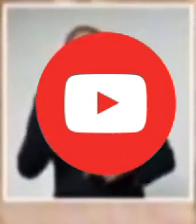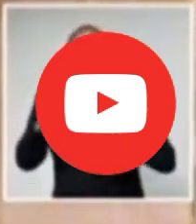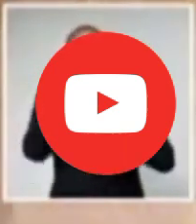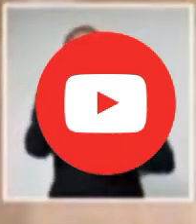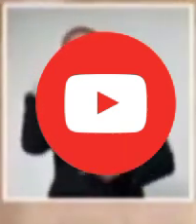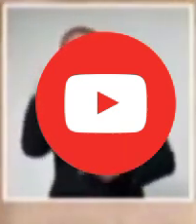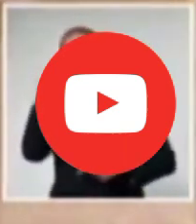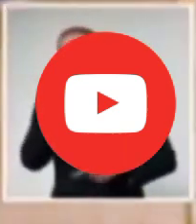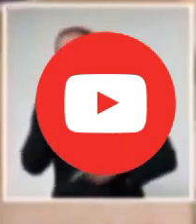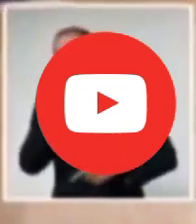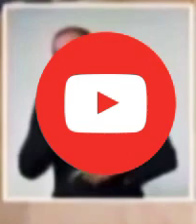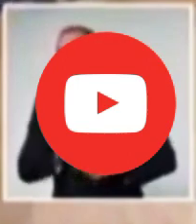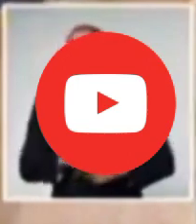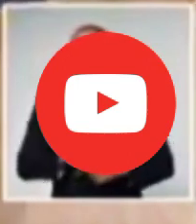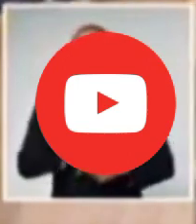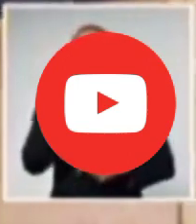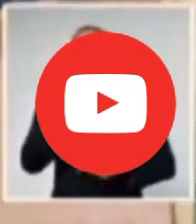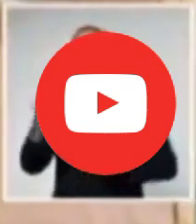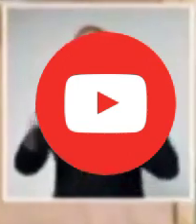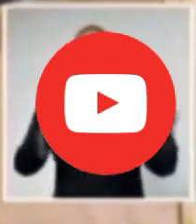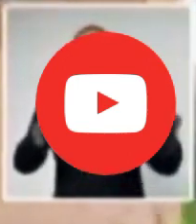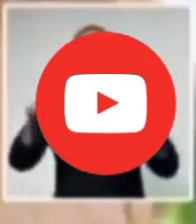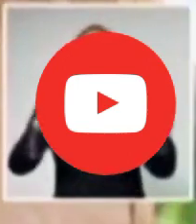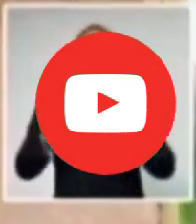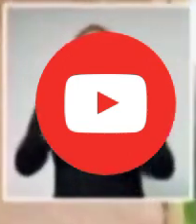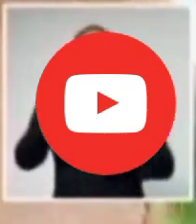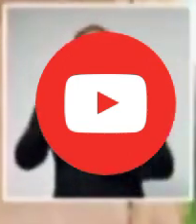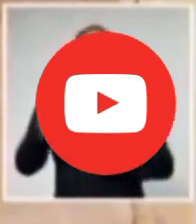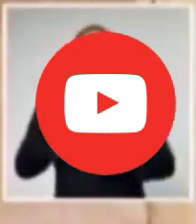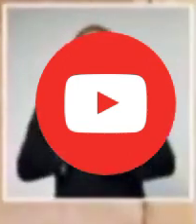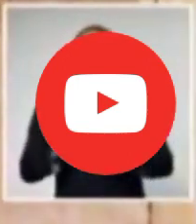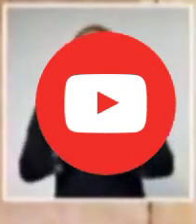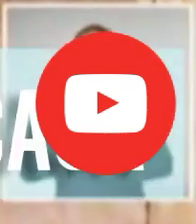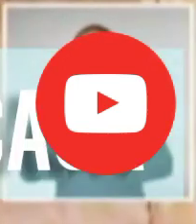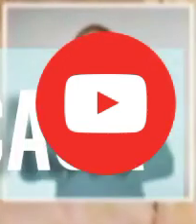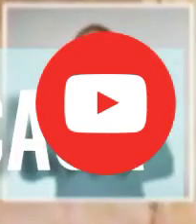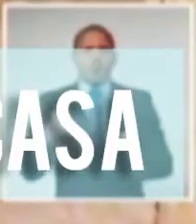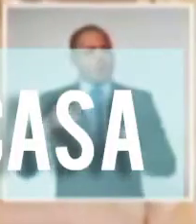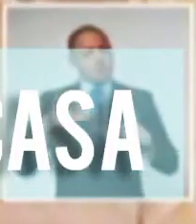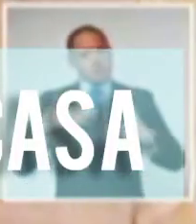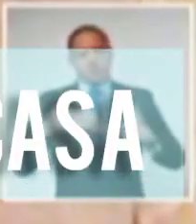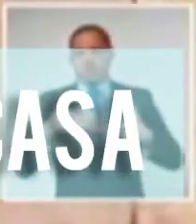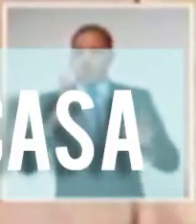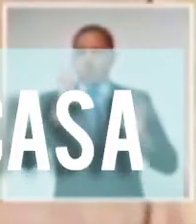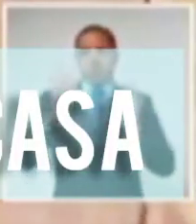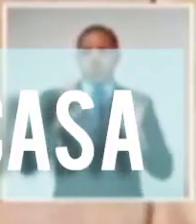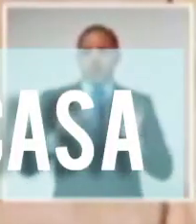menos. Yo no les hago caso, yo sigo con lo mío, porque hasta que no se la dé coronavirus yo no me quito la casita.